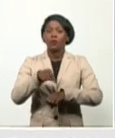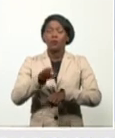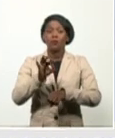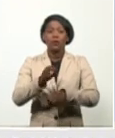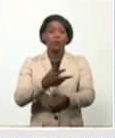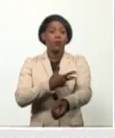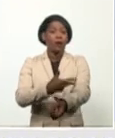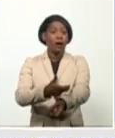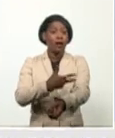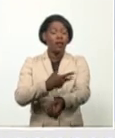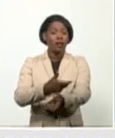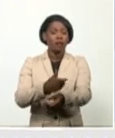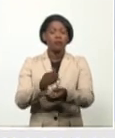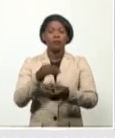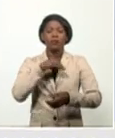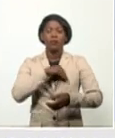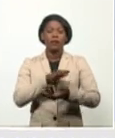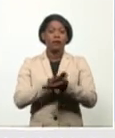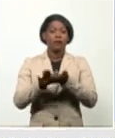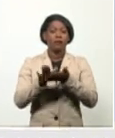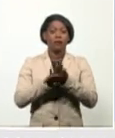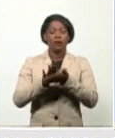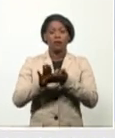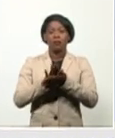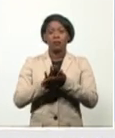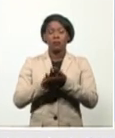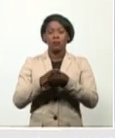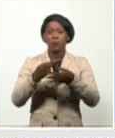están totalmente asintomáticos.